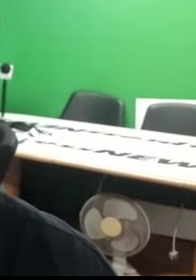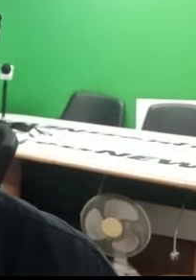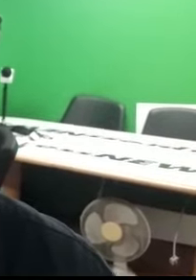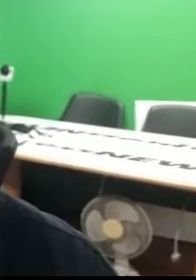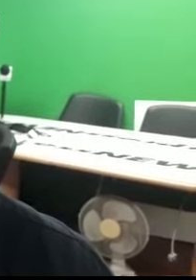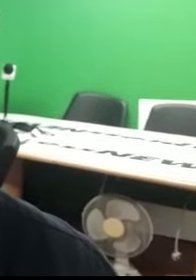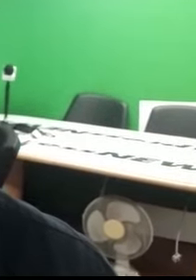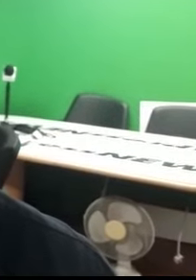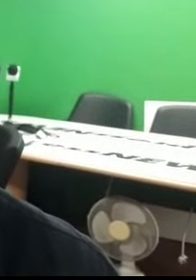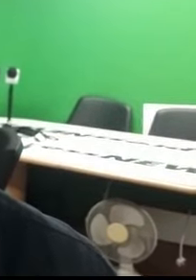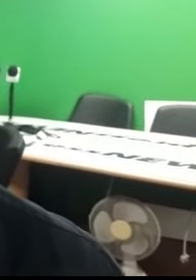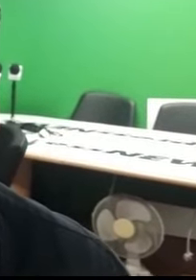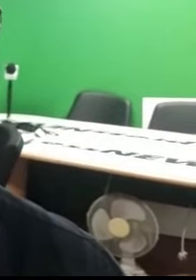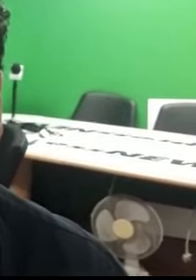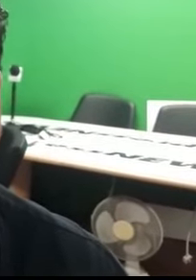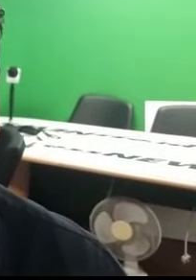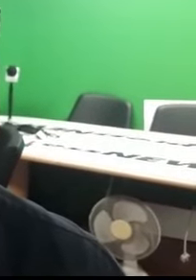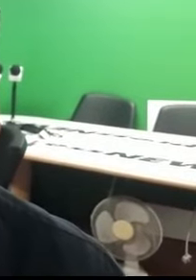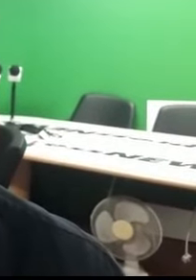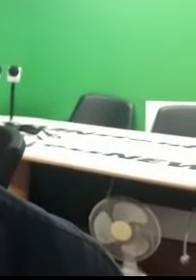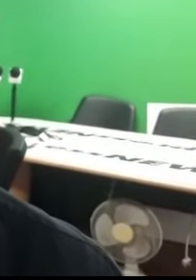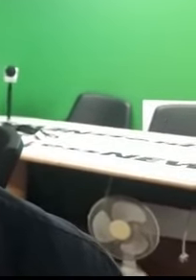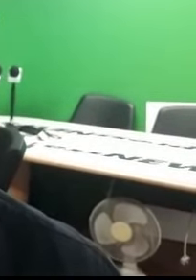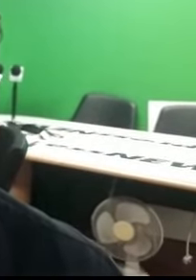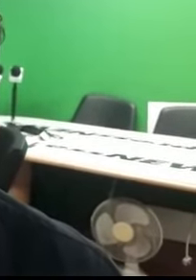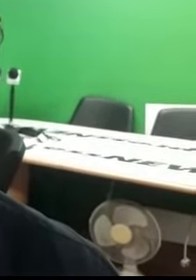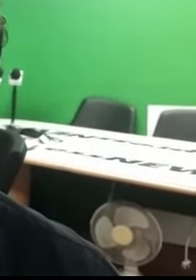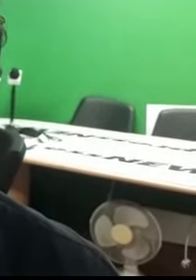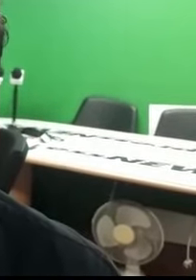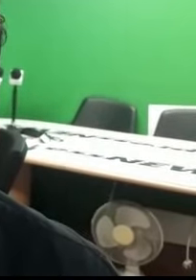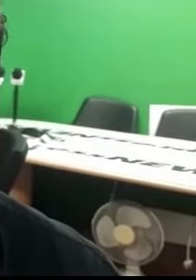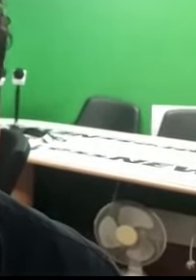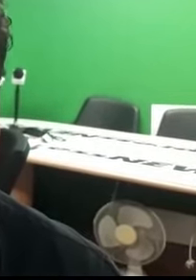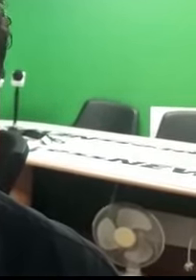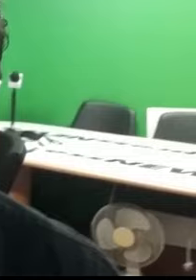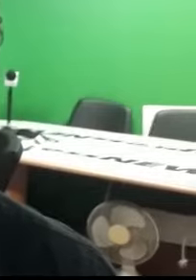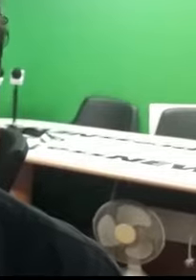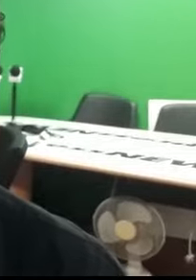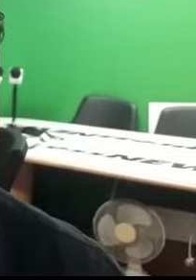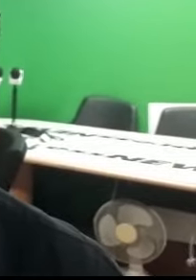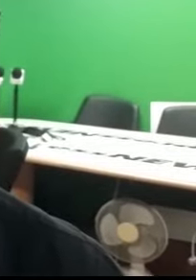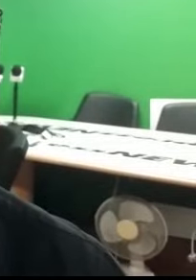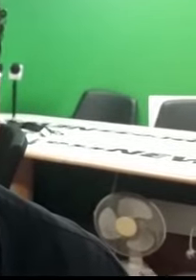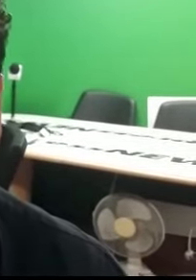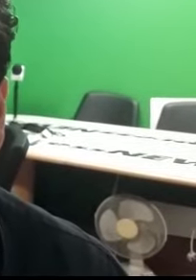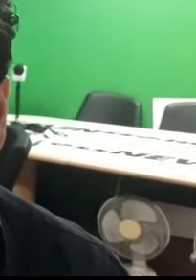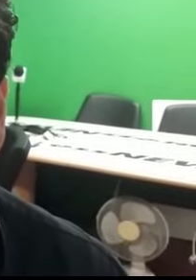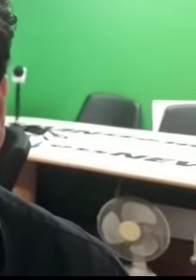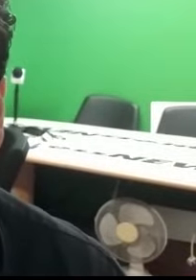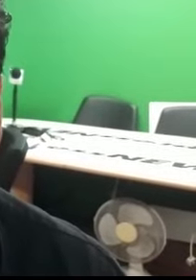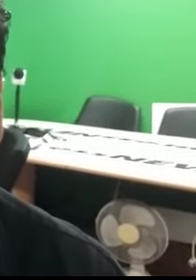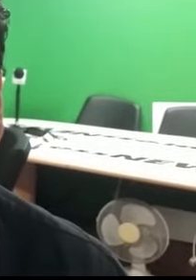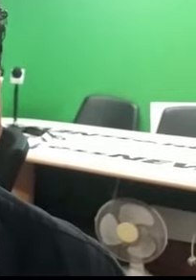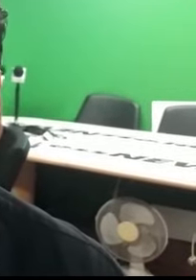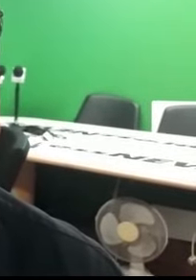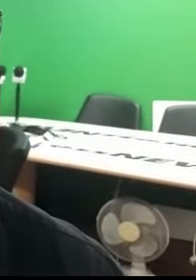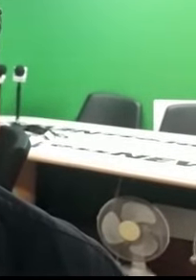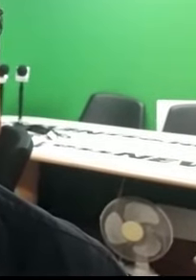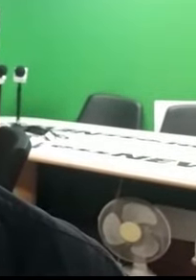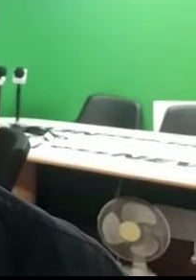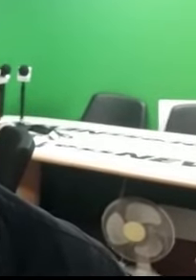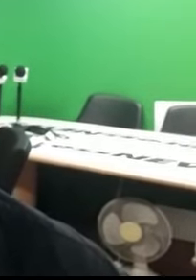de nuestras redes sociales y del valor que le den nuestros seguidores a estos contenidos si les ha parecido interesante